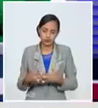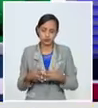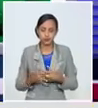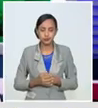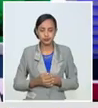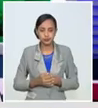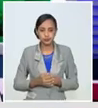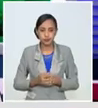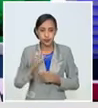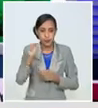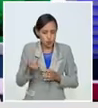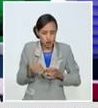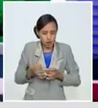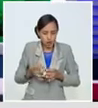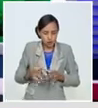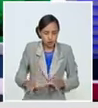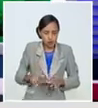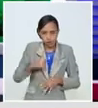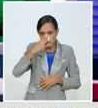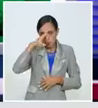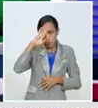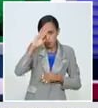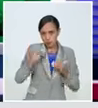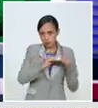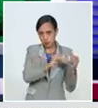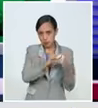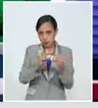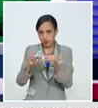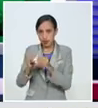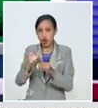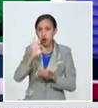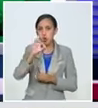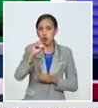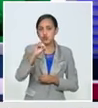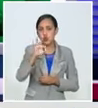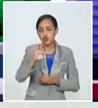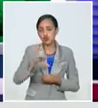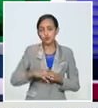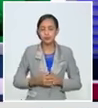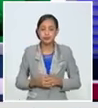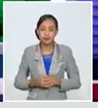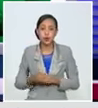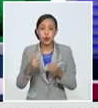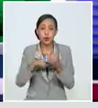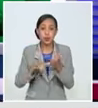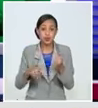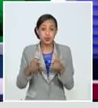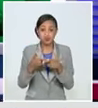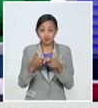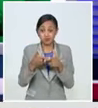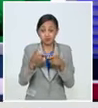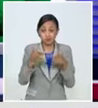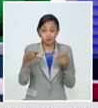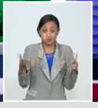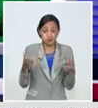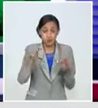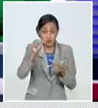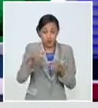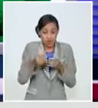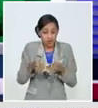Casos autóctonos, 808. Las provincias que incrementan casos autóctonos